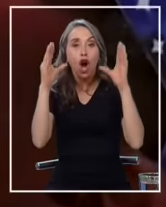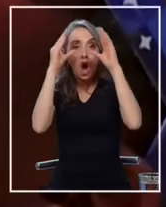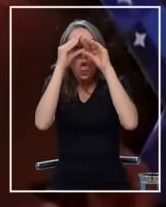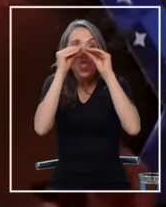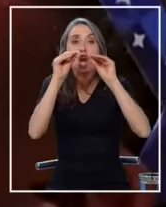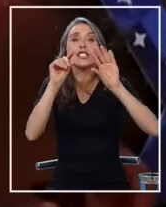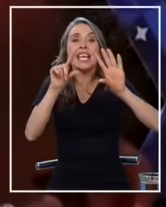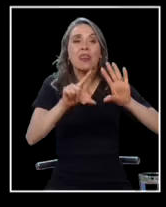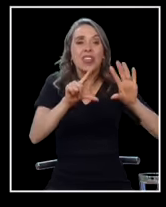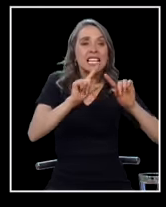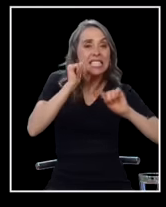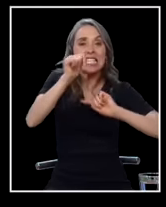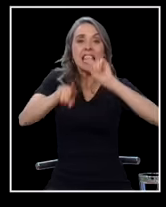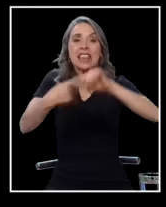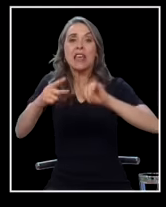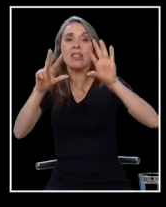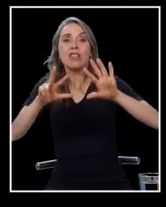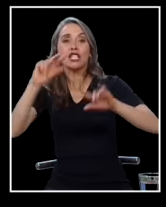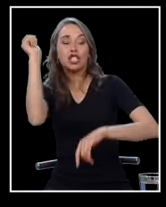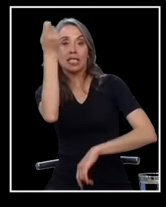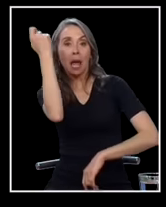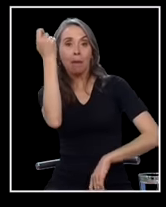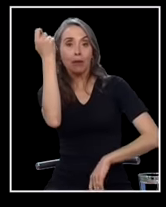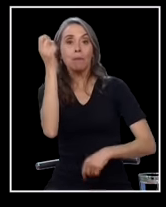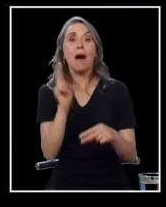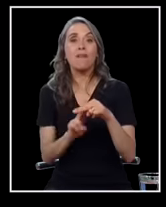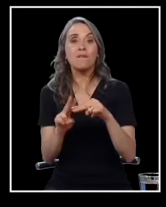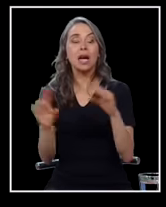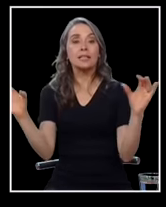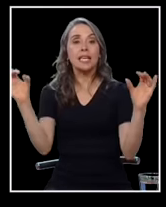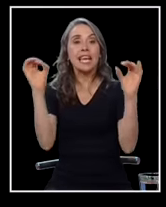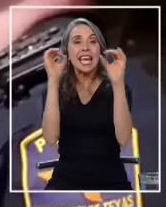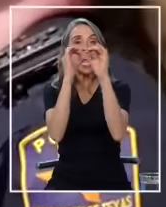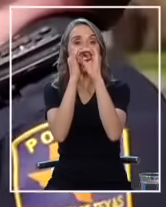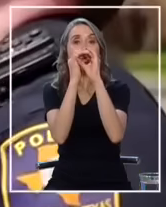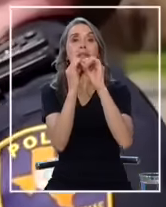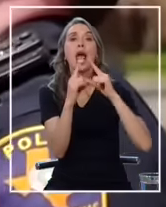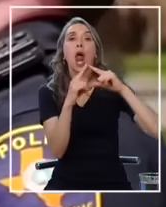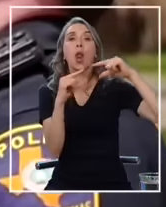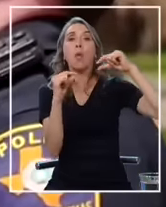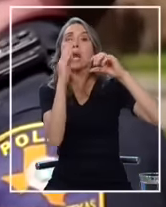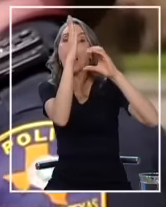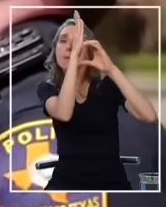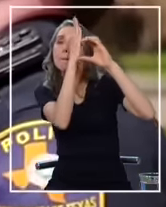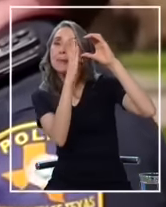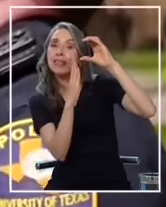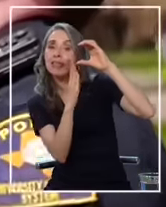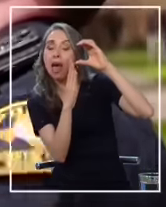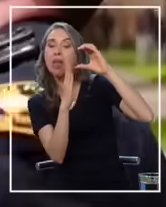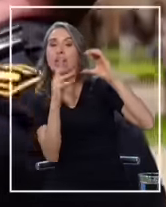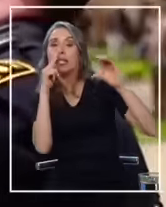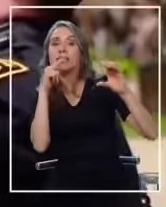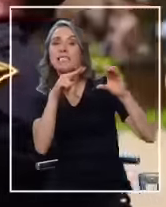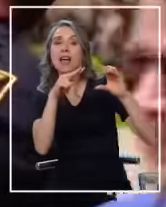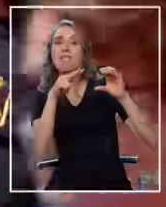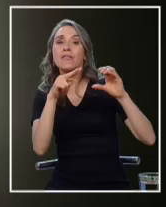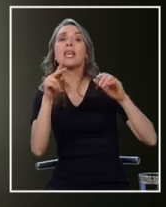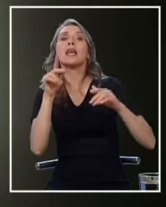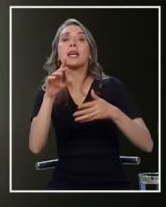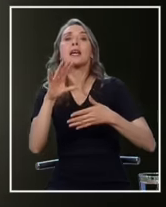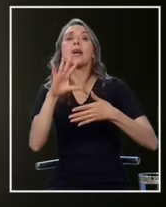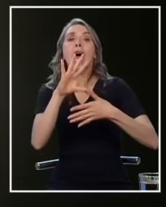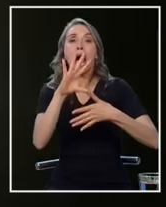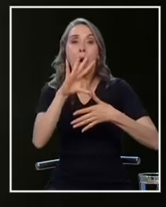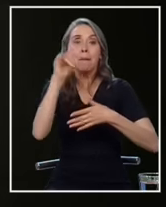del 17 al 18 de septiembre se desarrollará un eclipse lunar parcial y será visible en el continente americano,